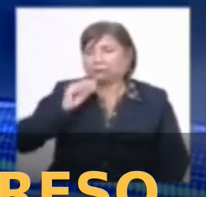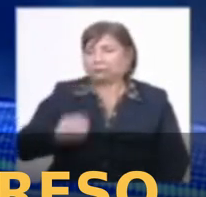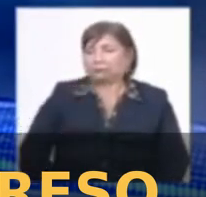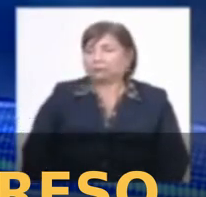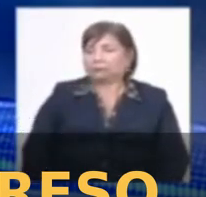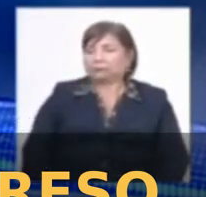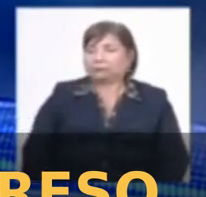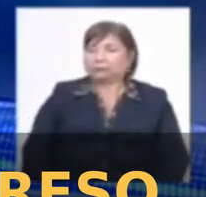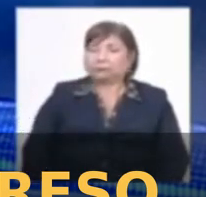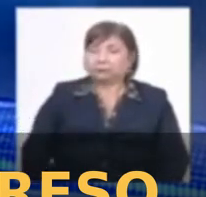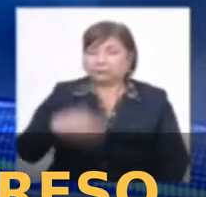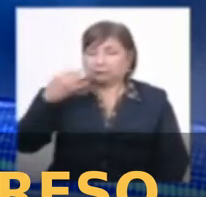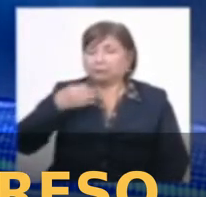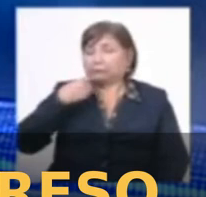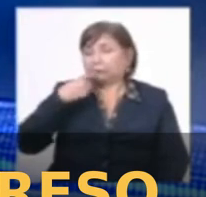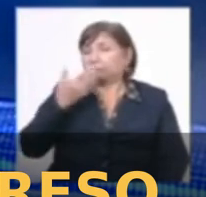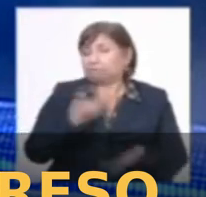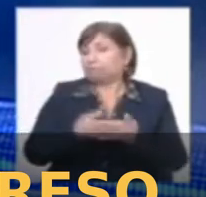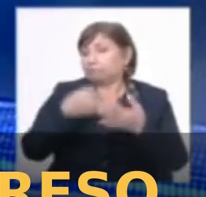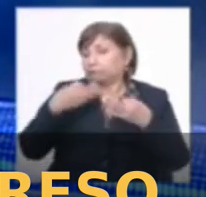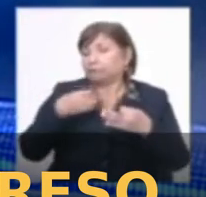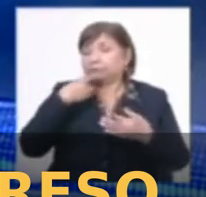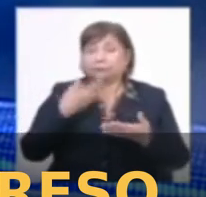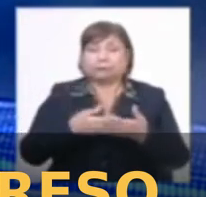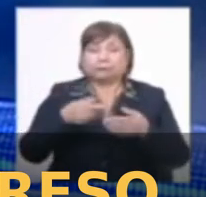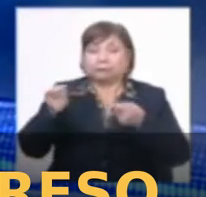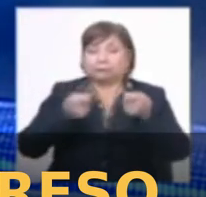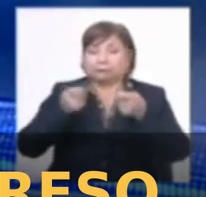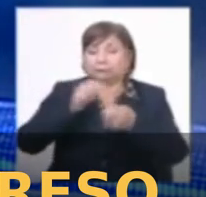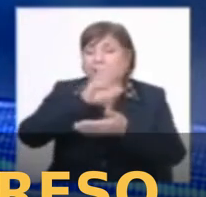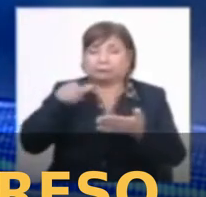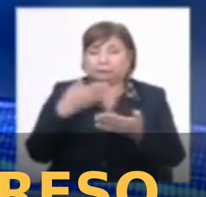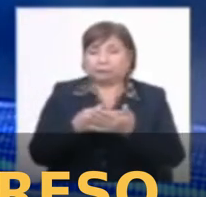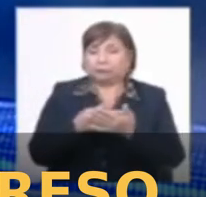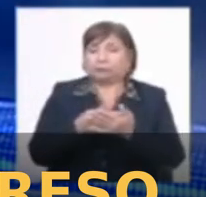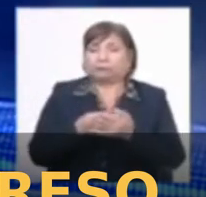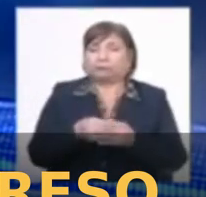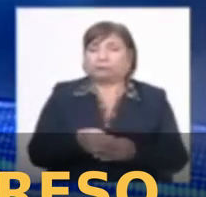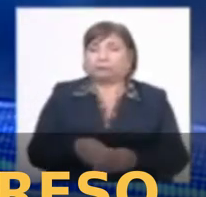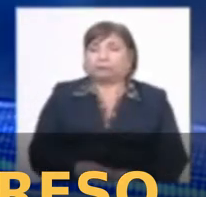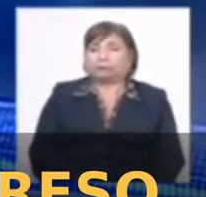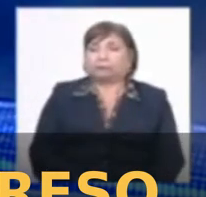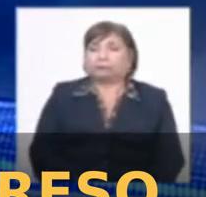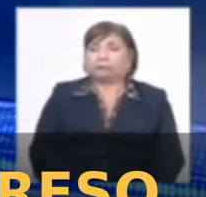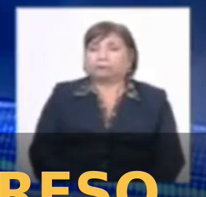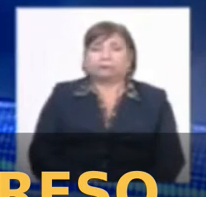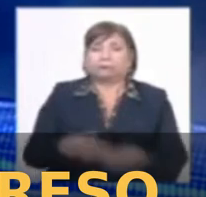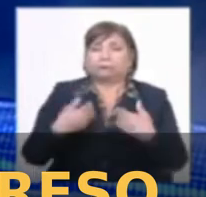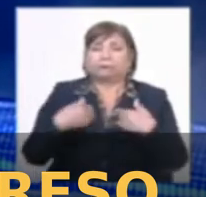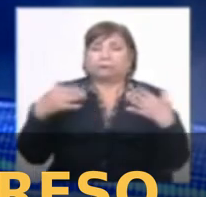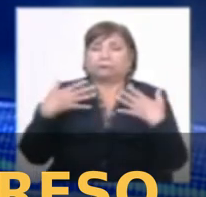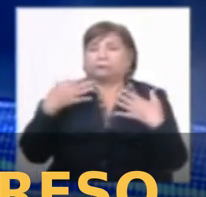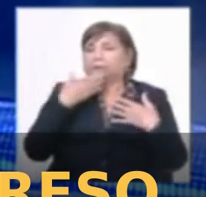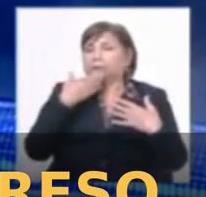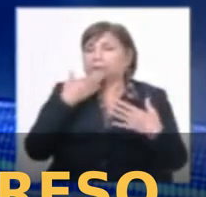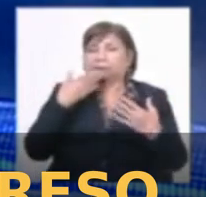Castillo. Aseguró que el presidente de la República maneja todo y que ella no tiene miedo porque